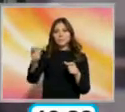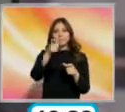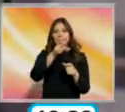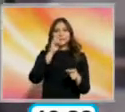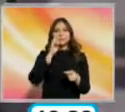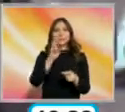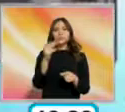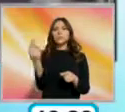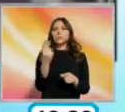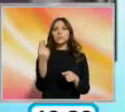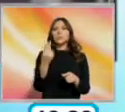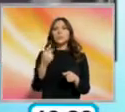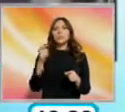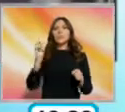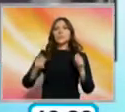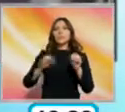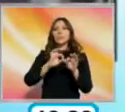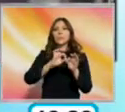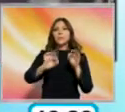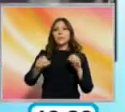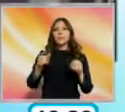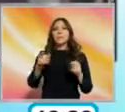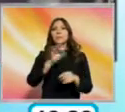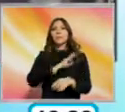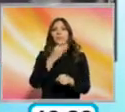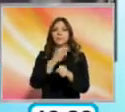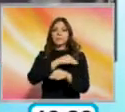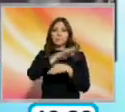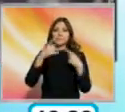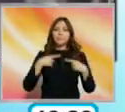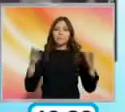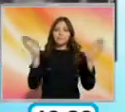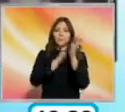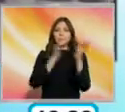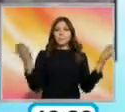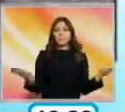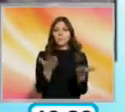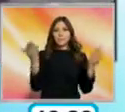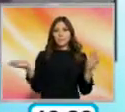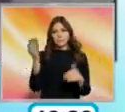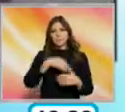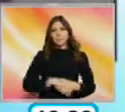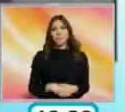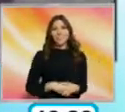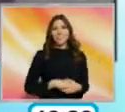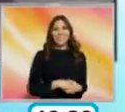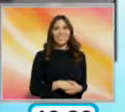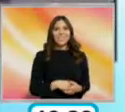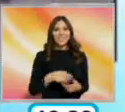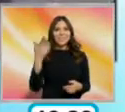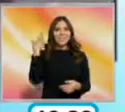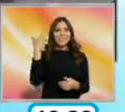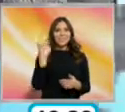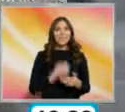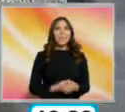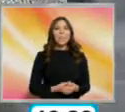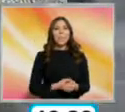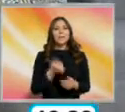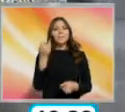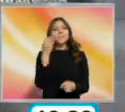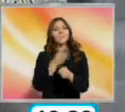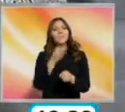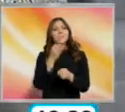Que no requiere de baquetitas, como dices. ¡Ey, palmas! Vamos. Venga todos. O sea, te puede literal Oye, pues traer- con esto, Pisu, ya